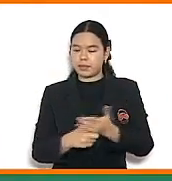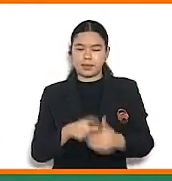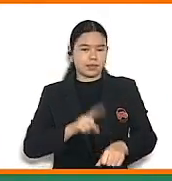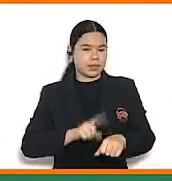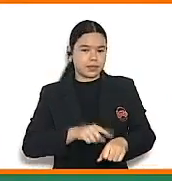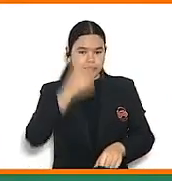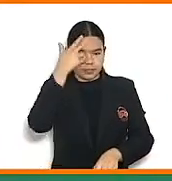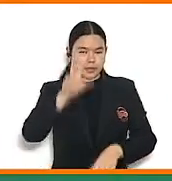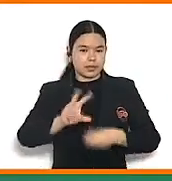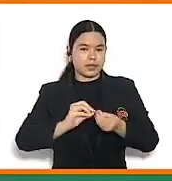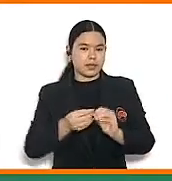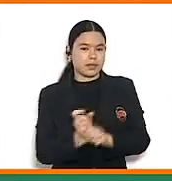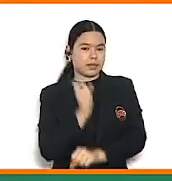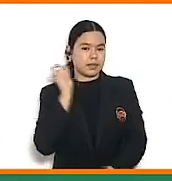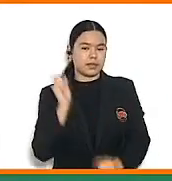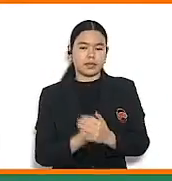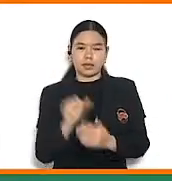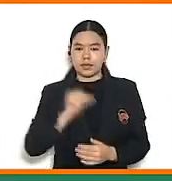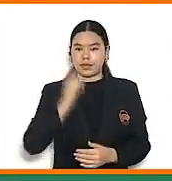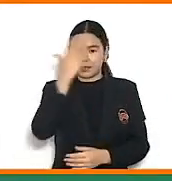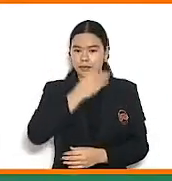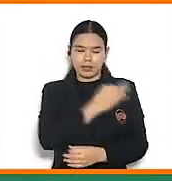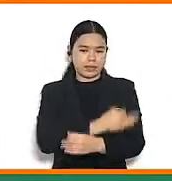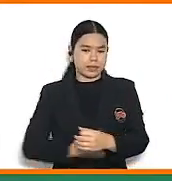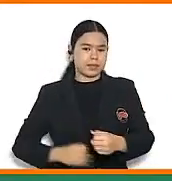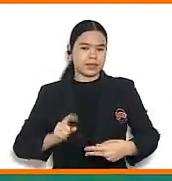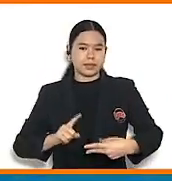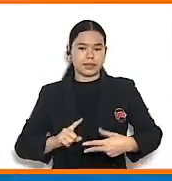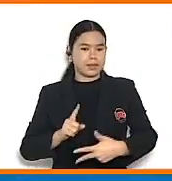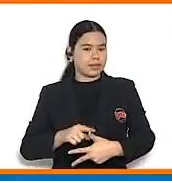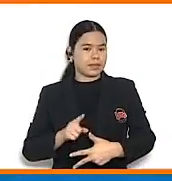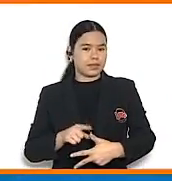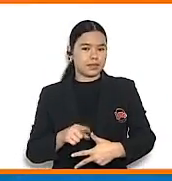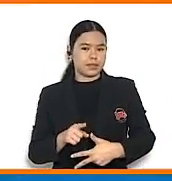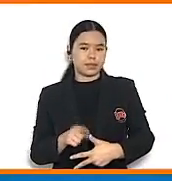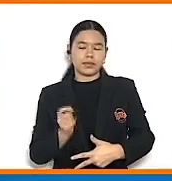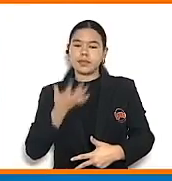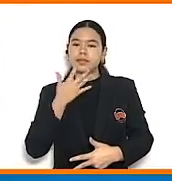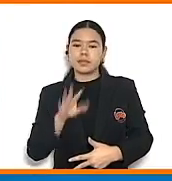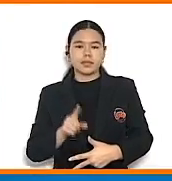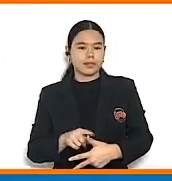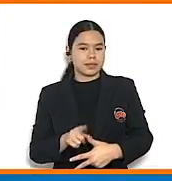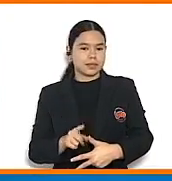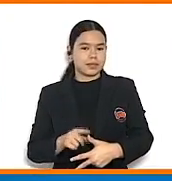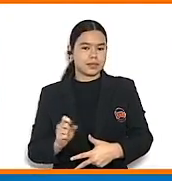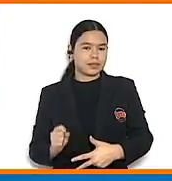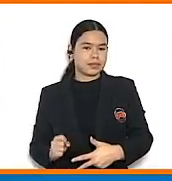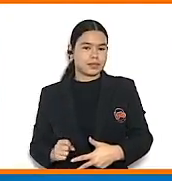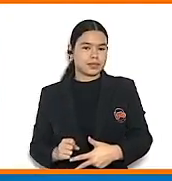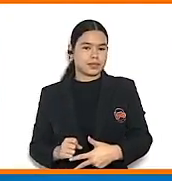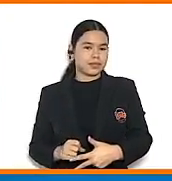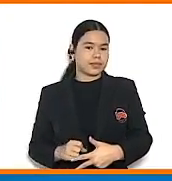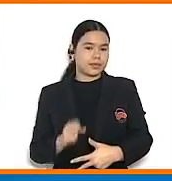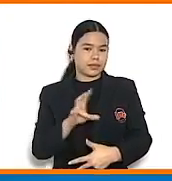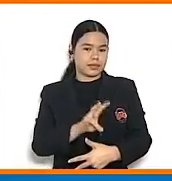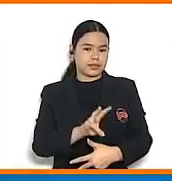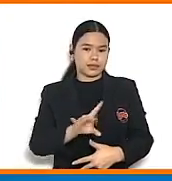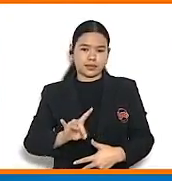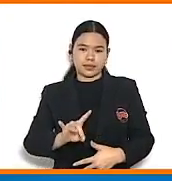tus tres números favorecidos en esta hermosa tarde. Primer número ganador, suerte, porque es el